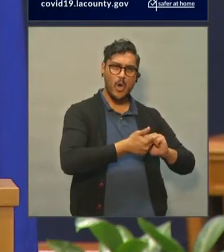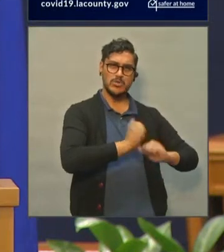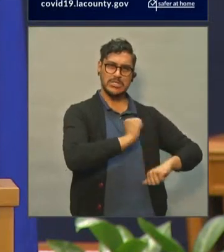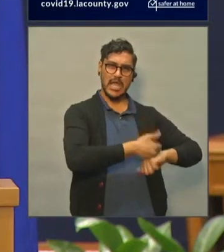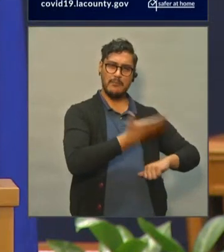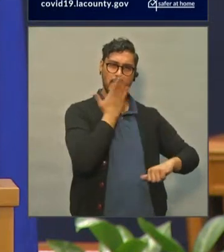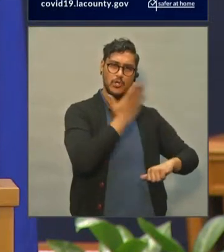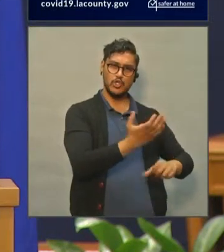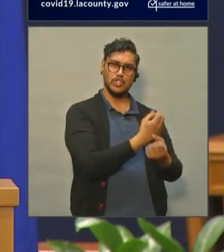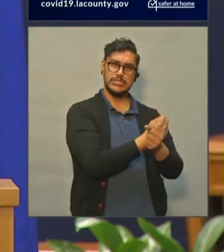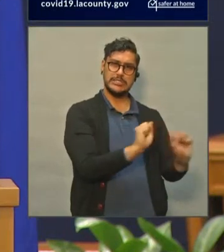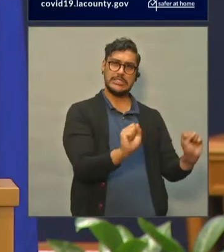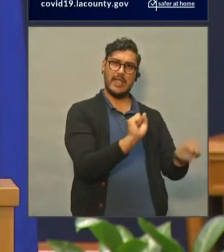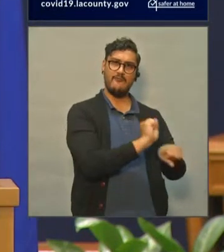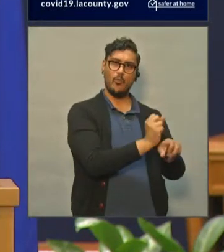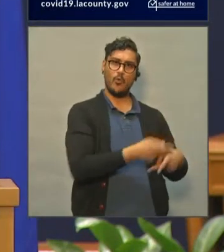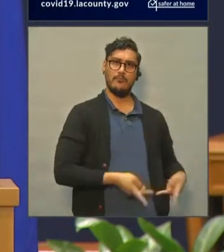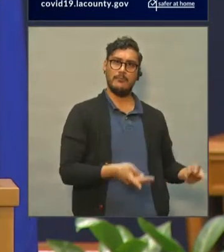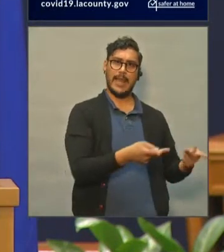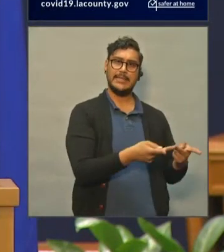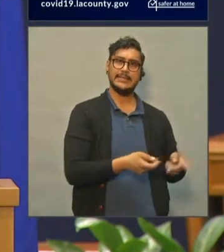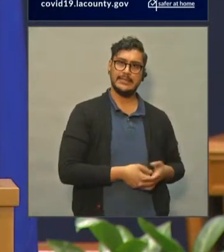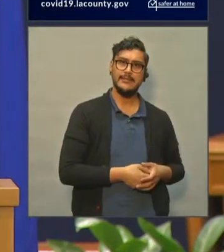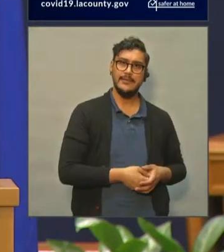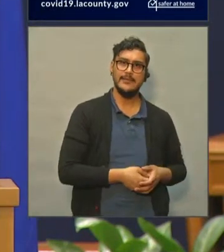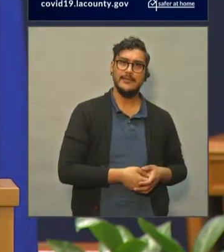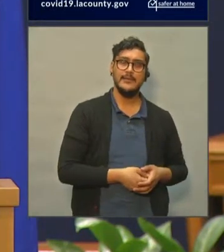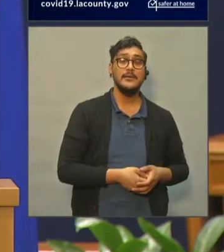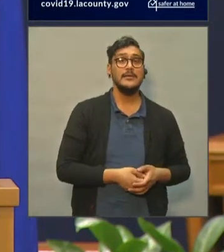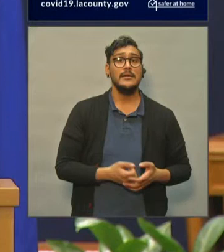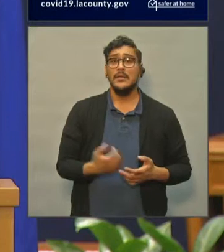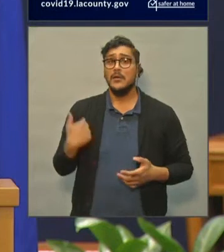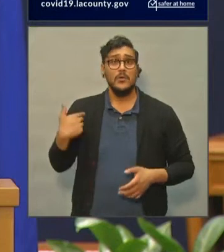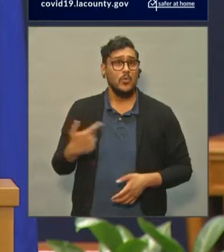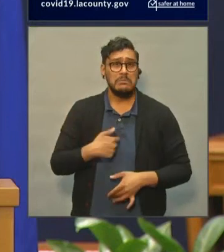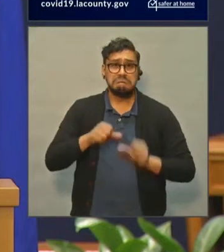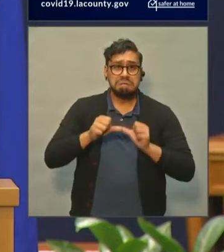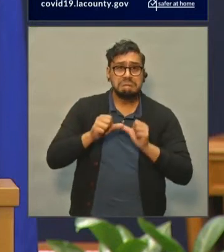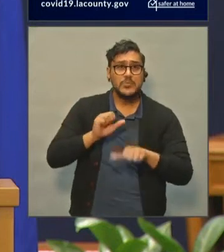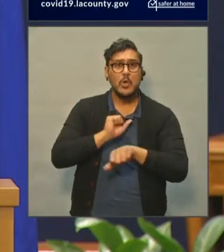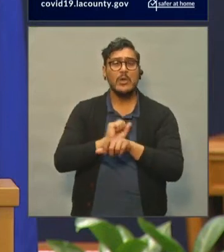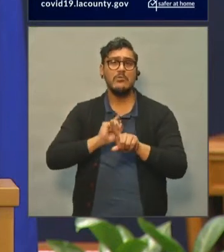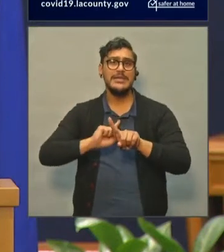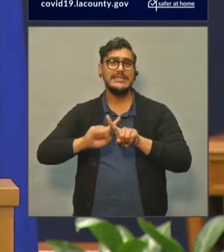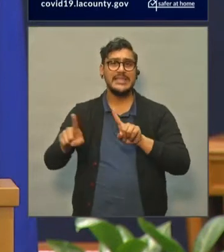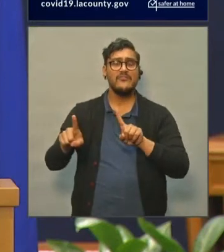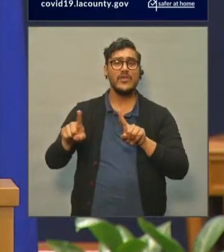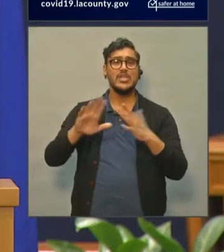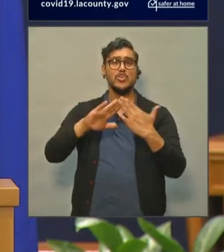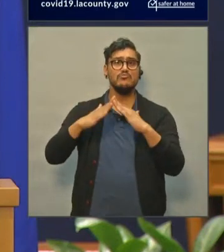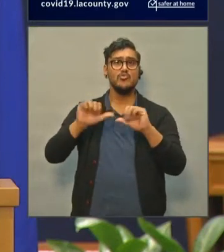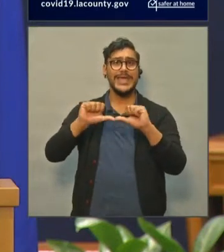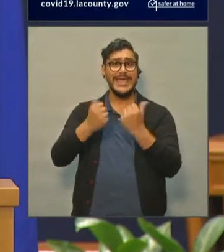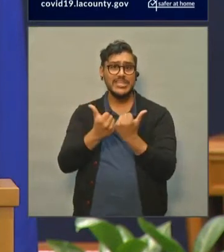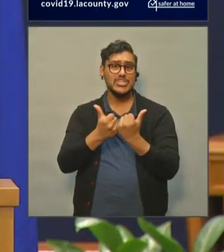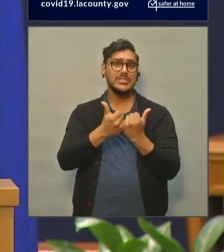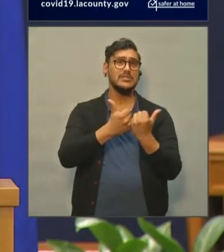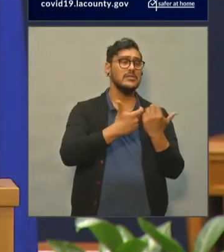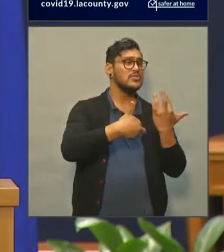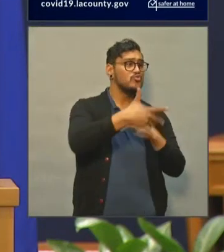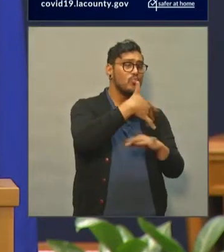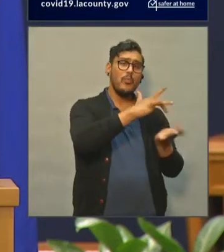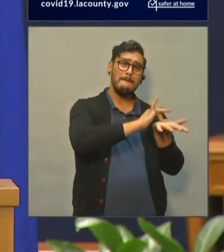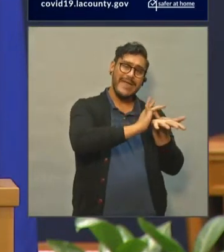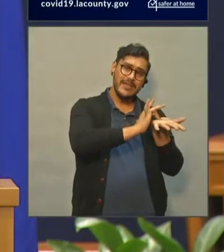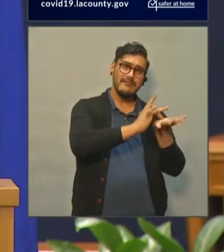seguros posibles. Vamos a continuar trabajando con agencias comunitarias, socios de atención médica